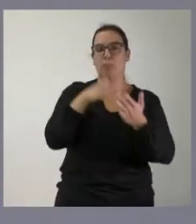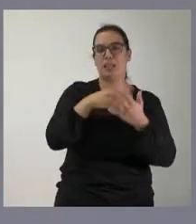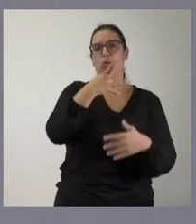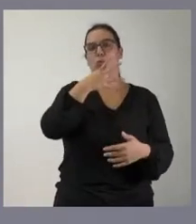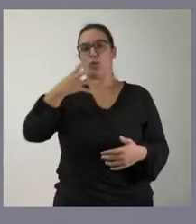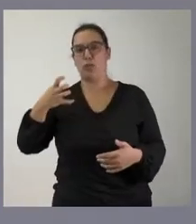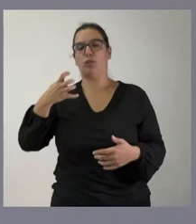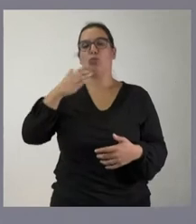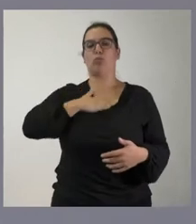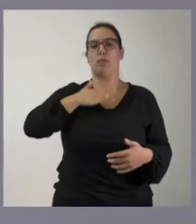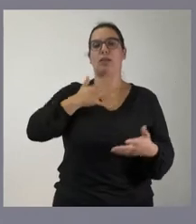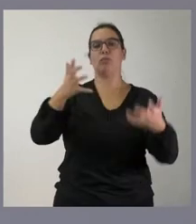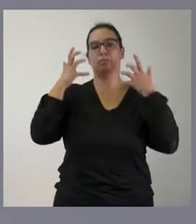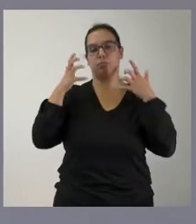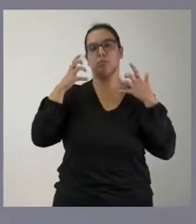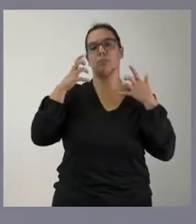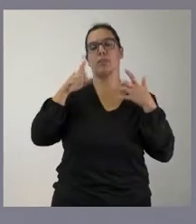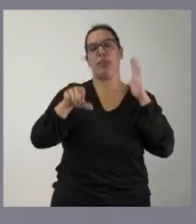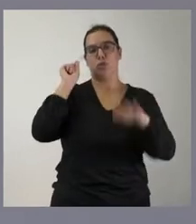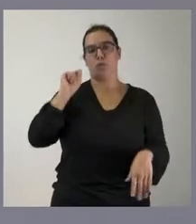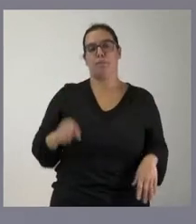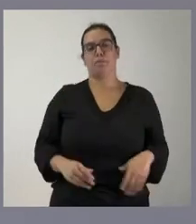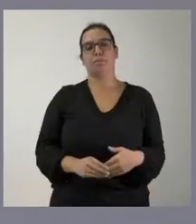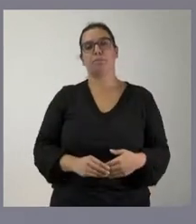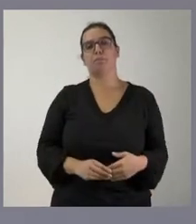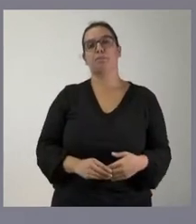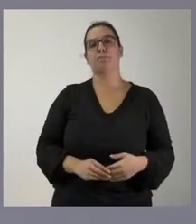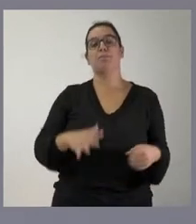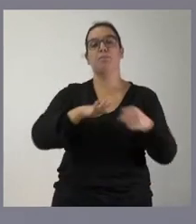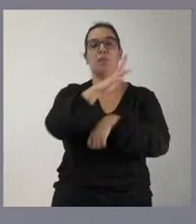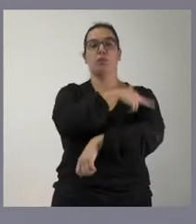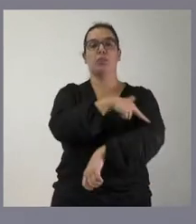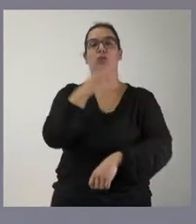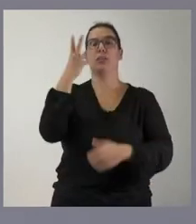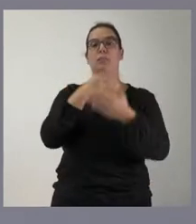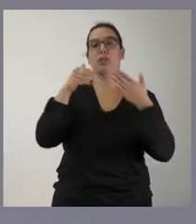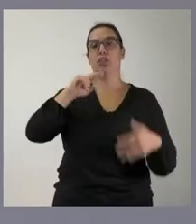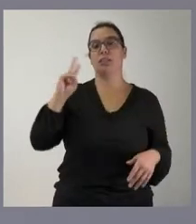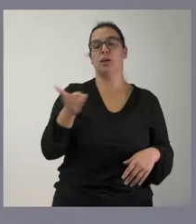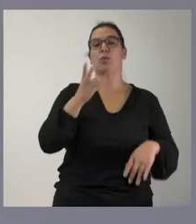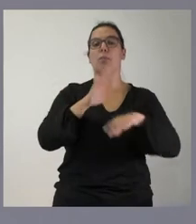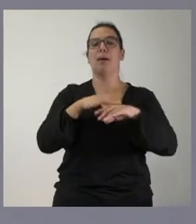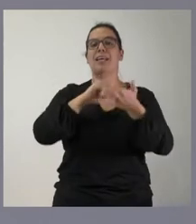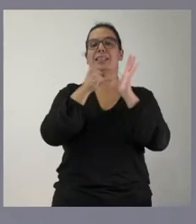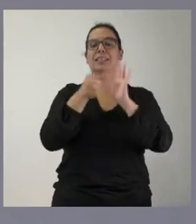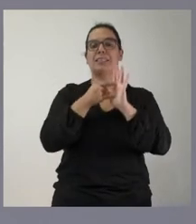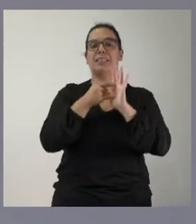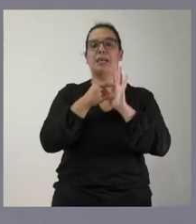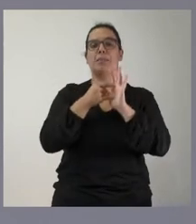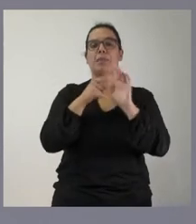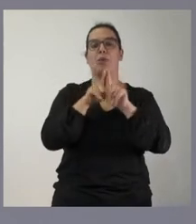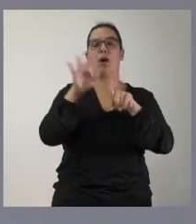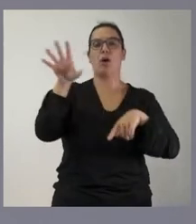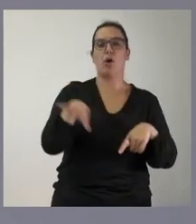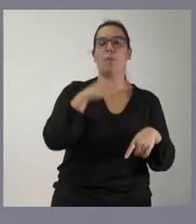beneficiarios de esta actuación en el ámbito sanitario tres millones de euros para sistemas de cortación compra